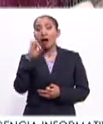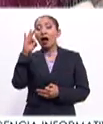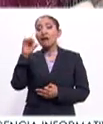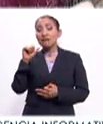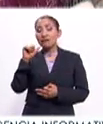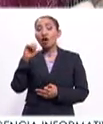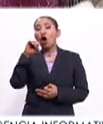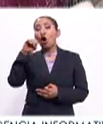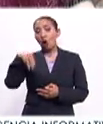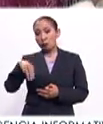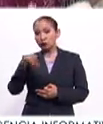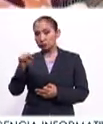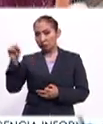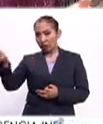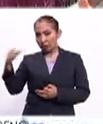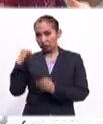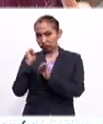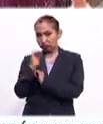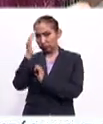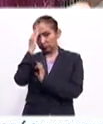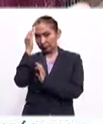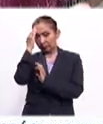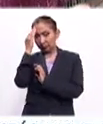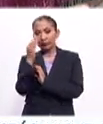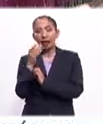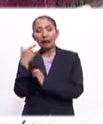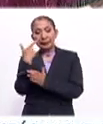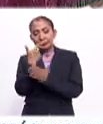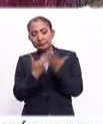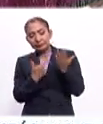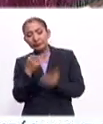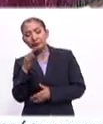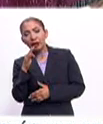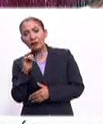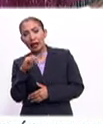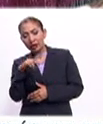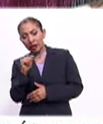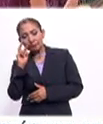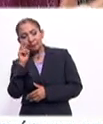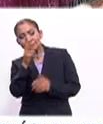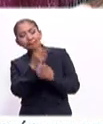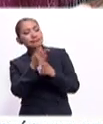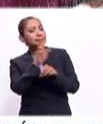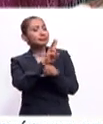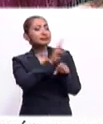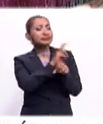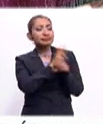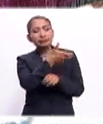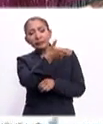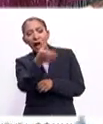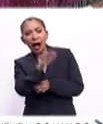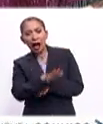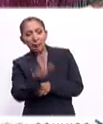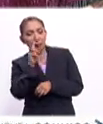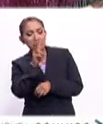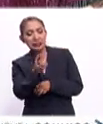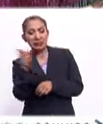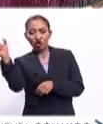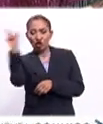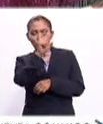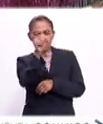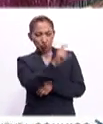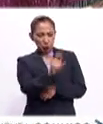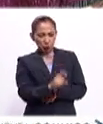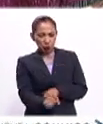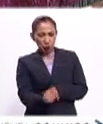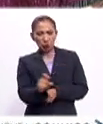Mundial de la Salud, que es uno de ellos, el Roundup o faena, que está en muchos cultivos, bueno, pues es un herbicida que